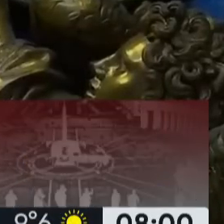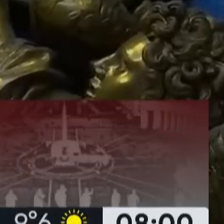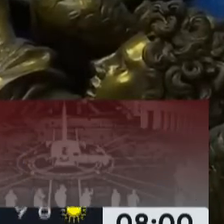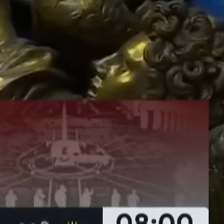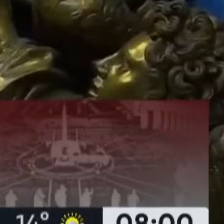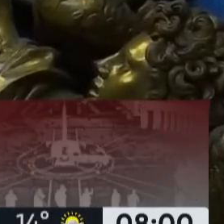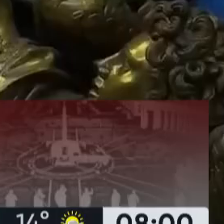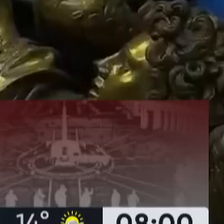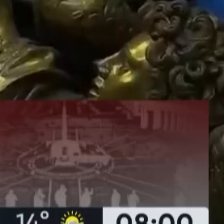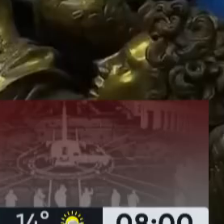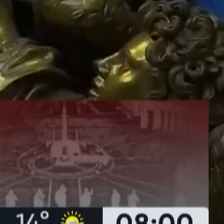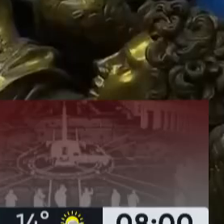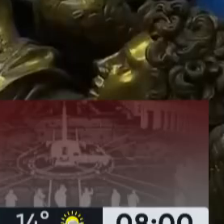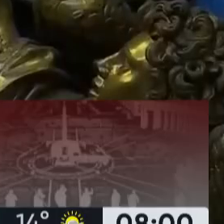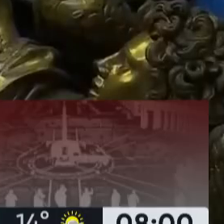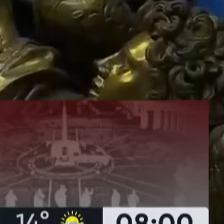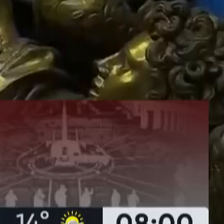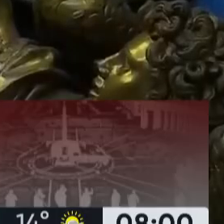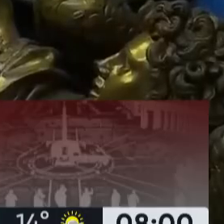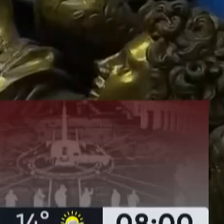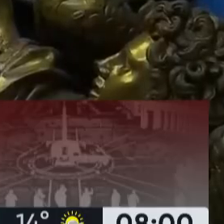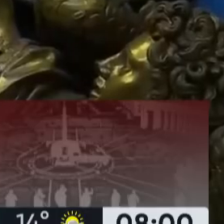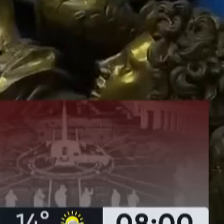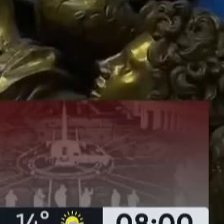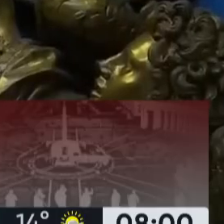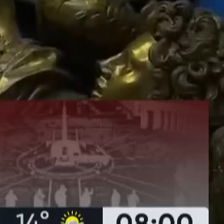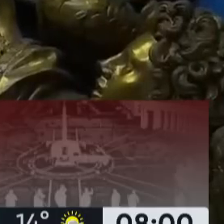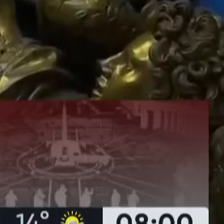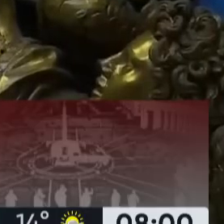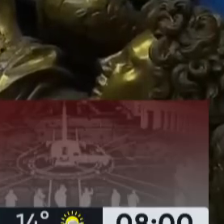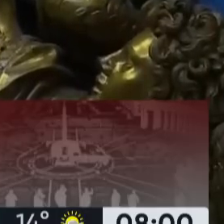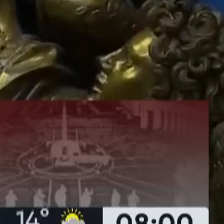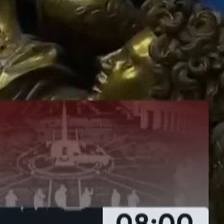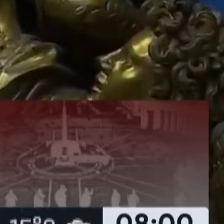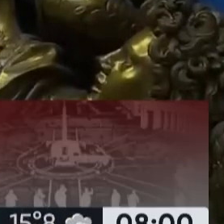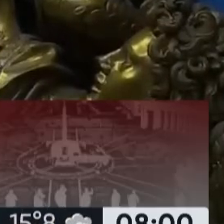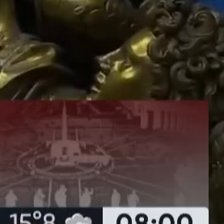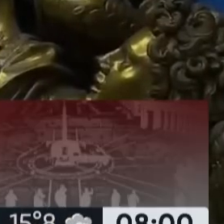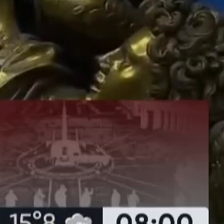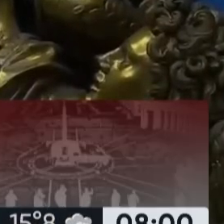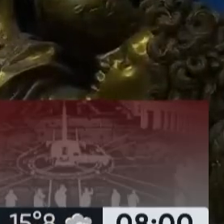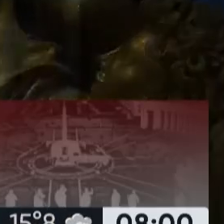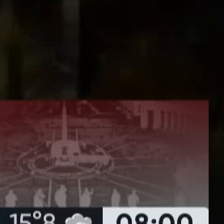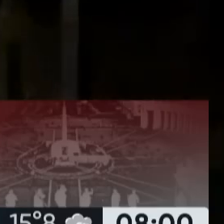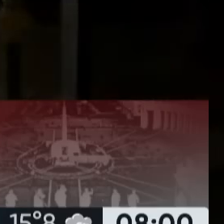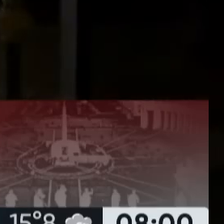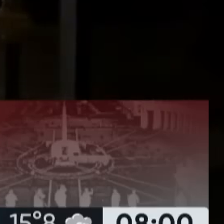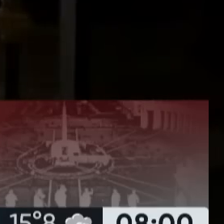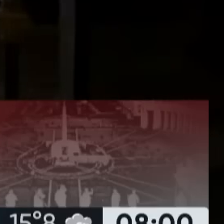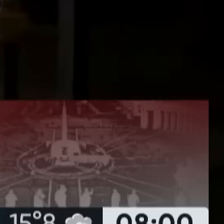Toda una impronta italiana tiene eso, ¿no? Que tiene mucho en